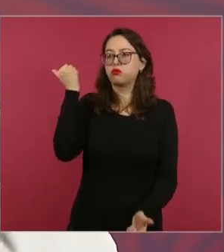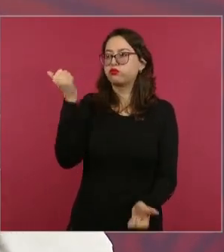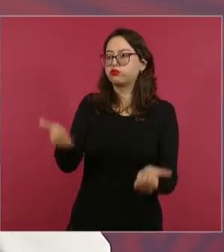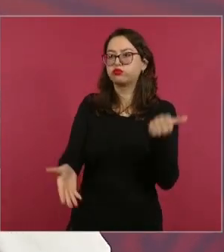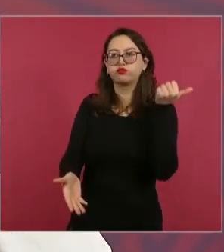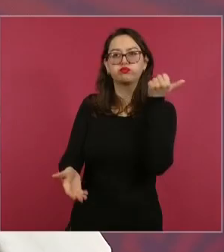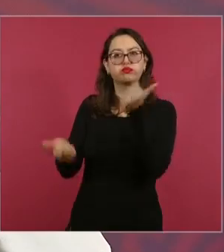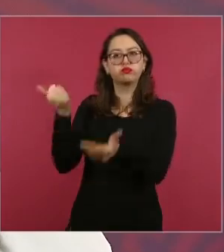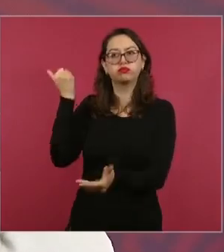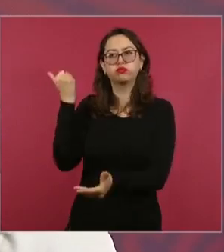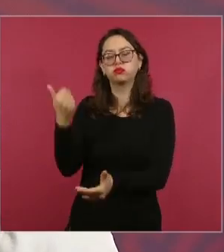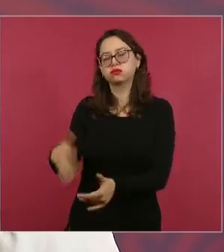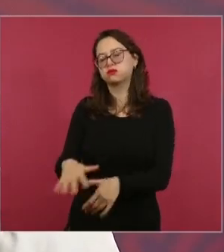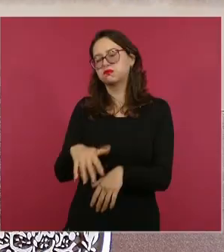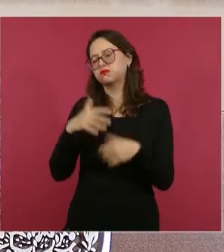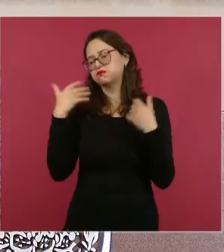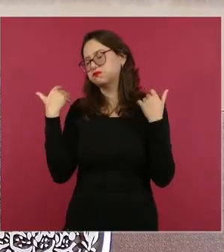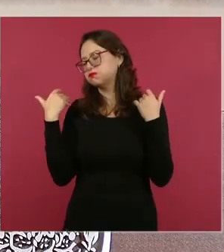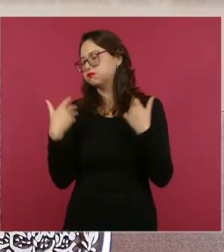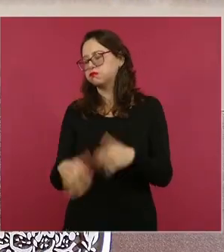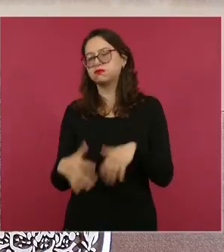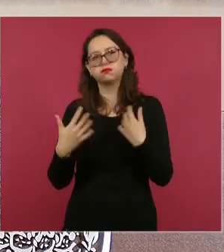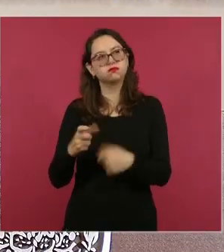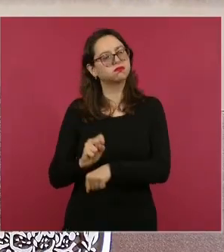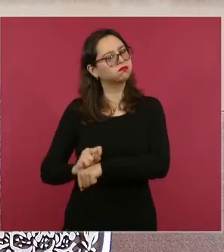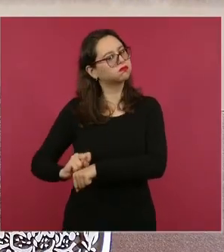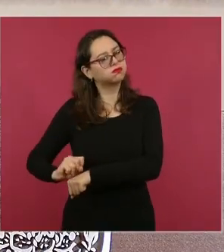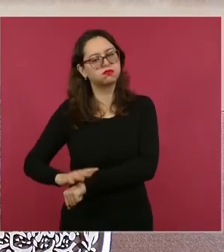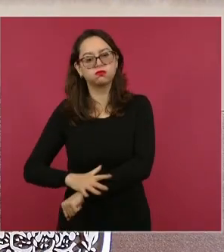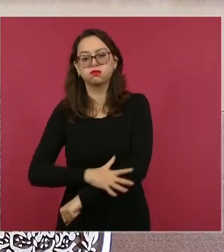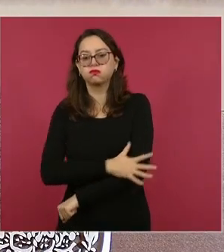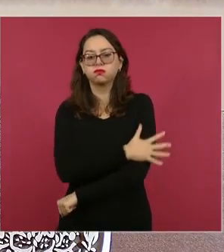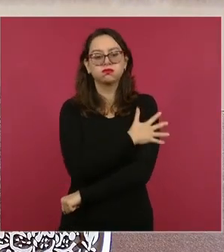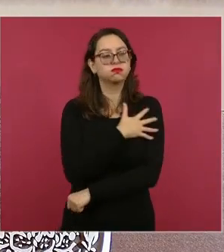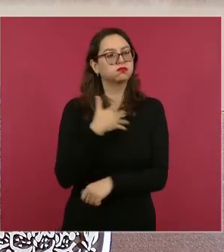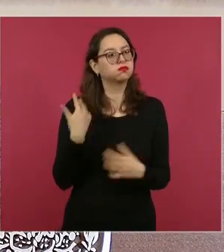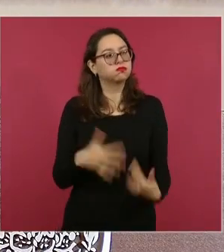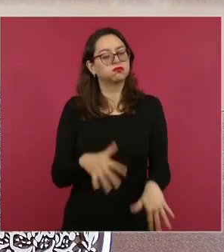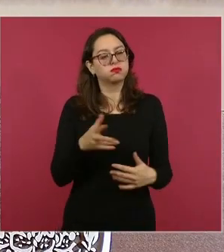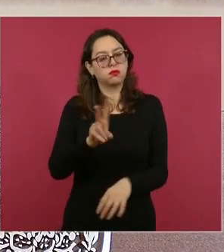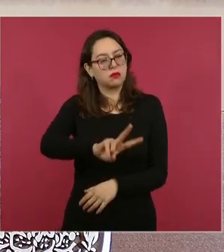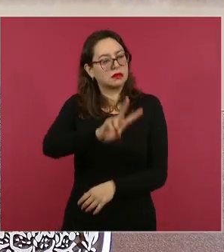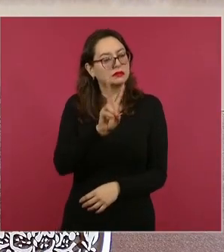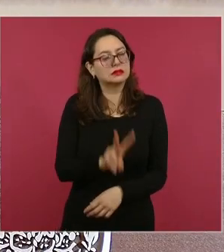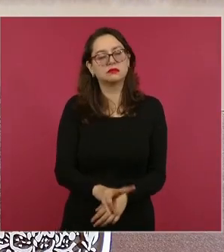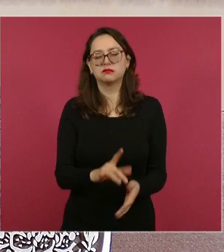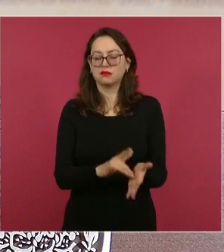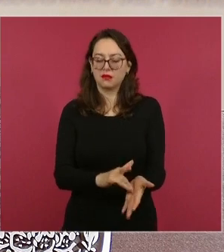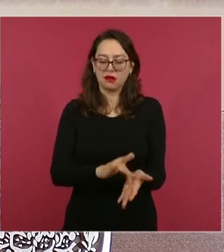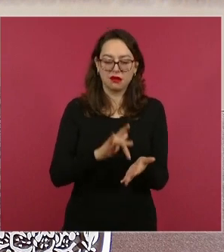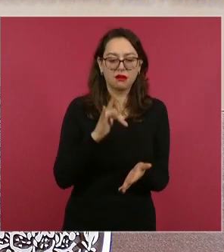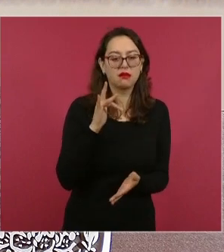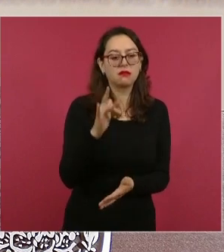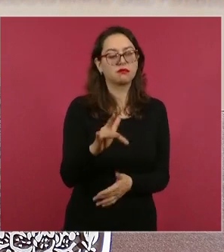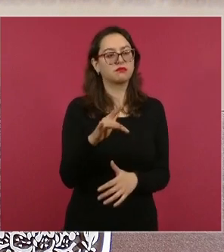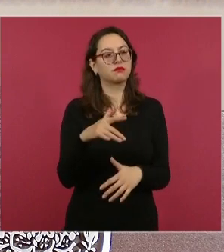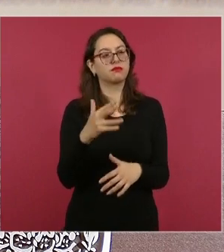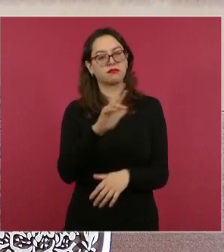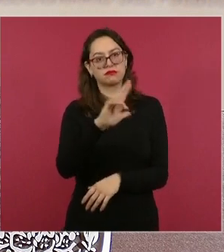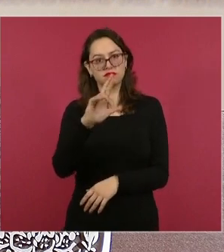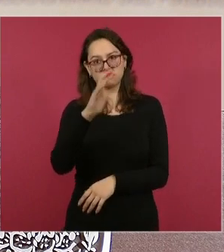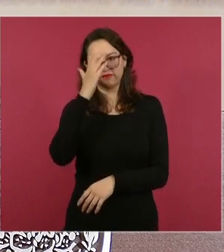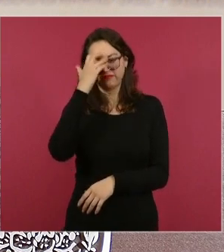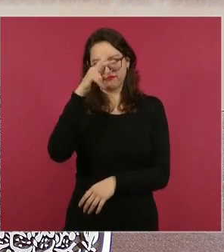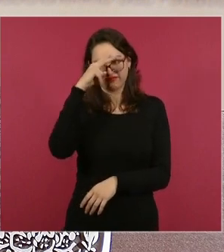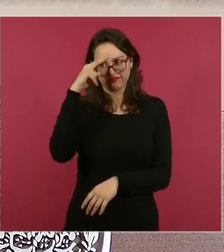nuestro agradecimiento nuestro reconocimiento a la grandeza de un pueblo solidario y fraterno como